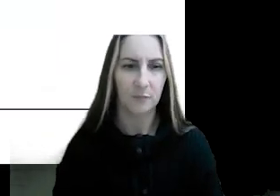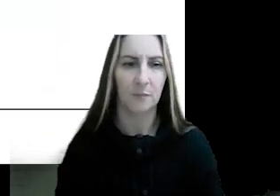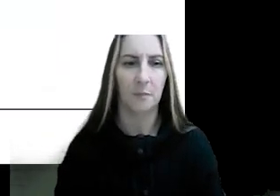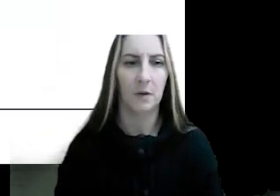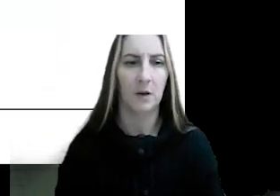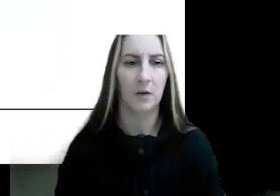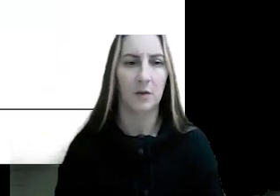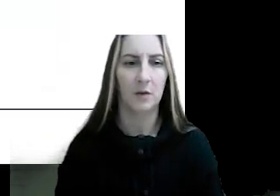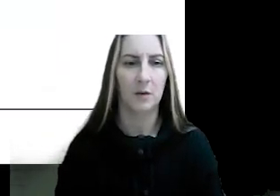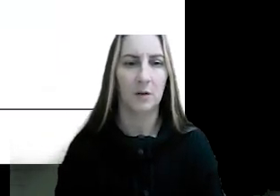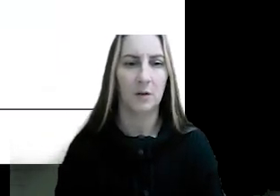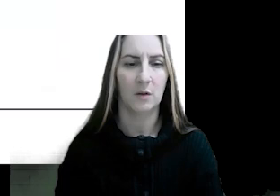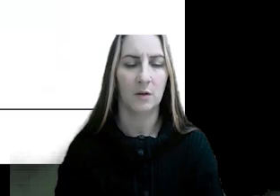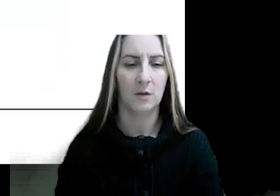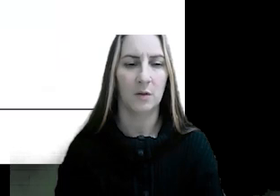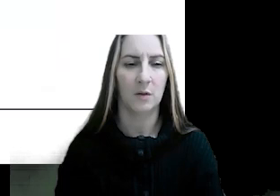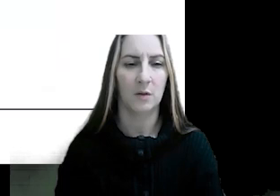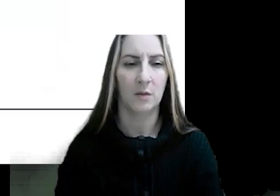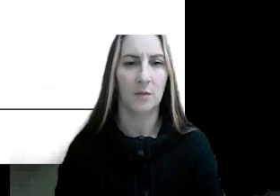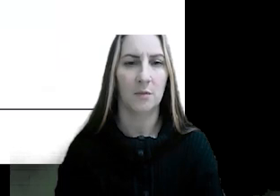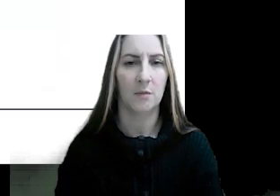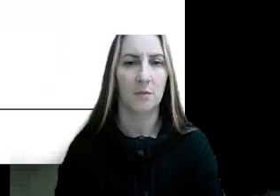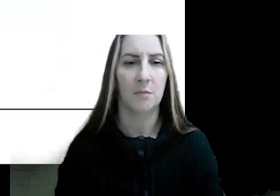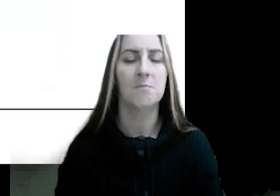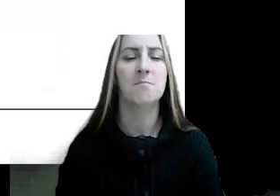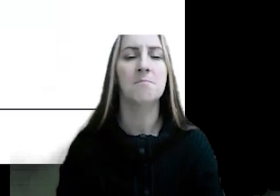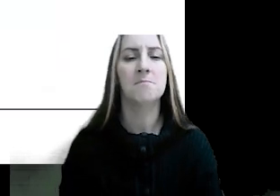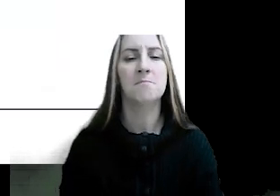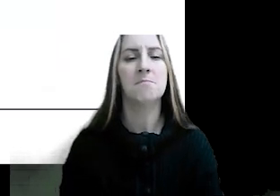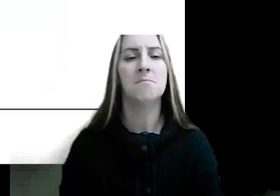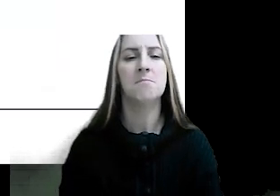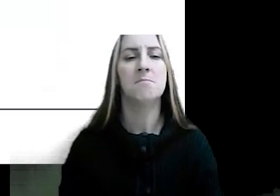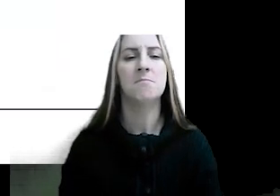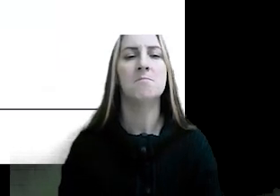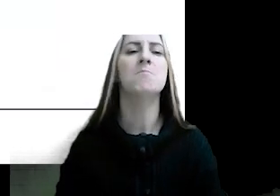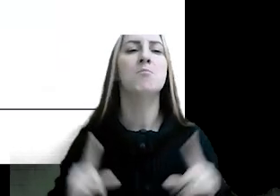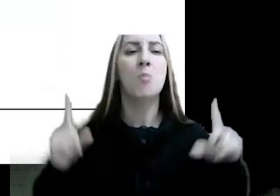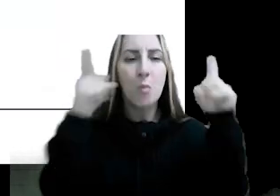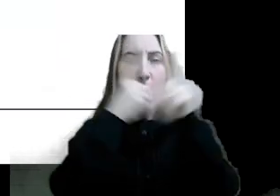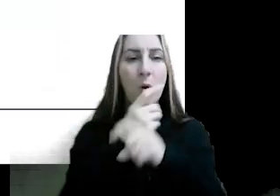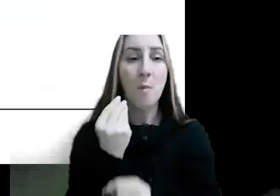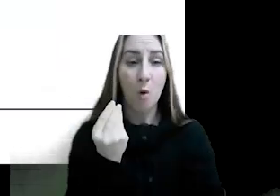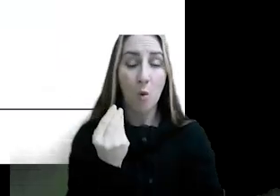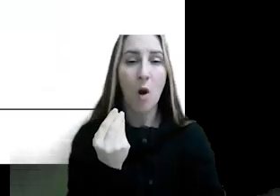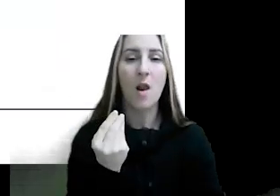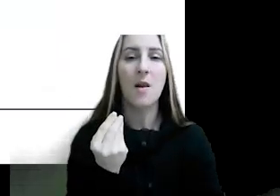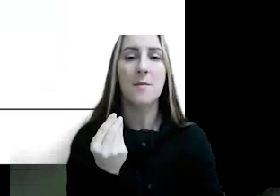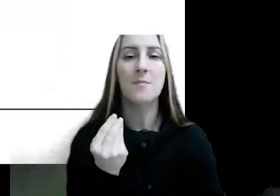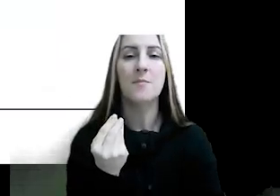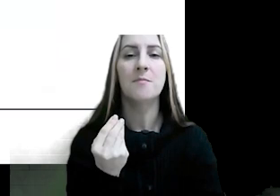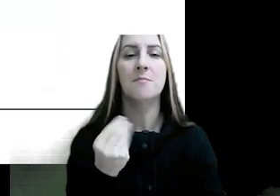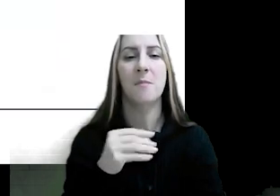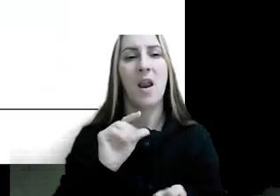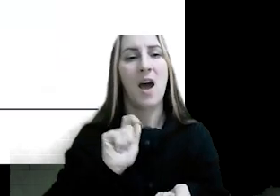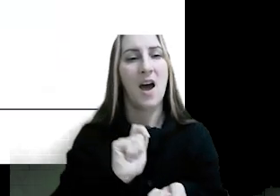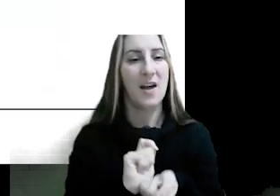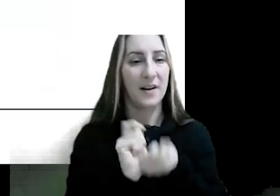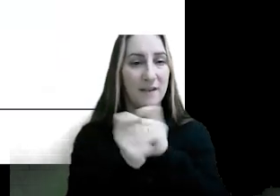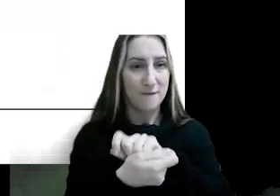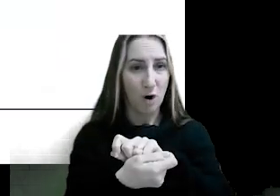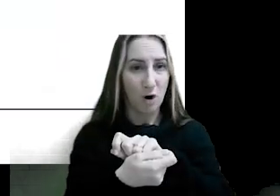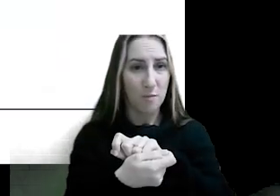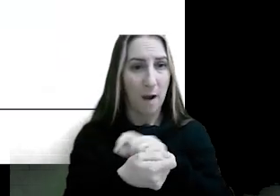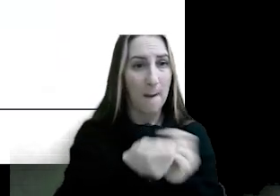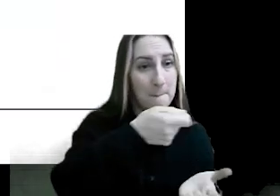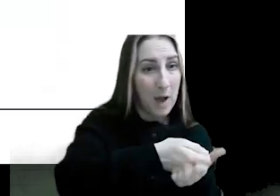En primer lugar, o sea, básicamente el problema que hubo para la reforma de lo que es pago a